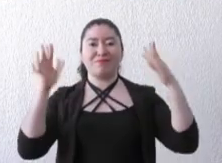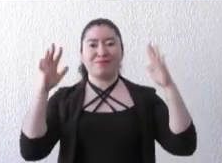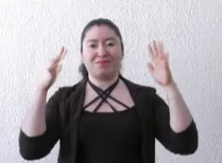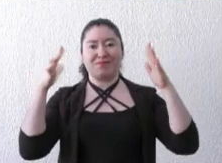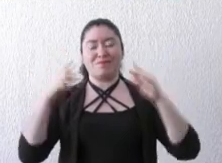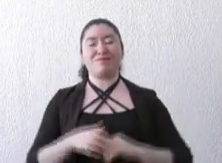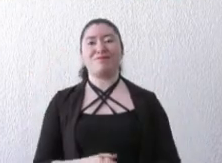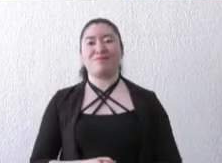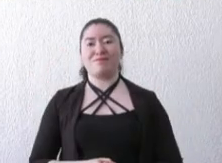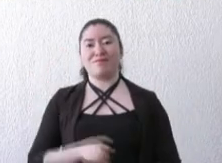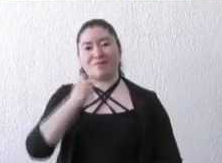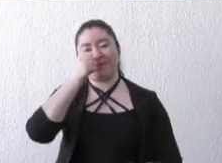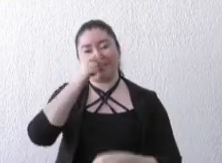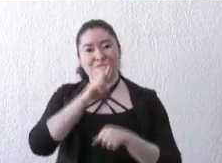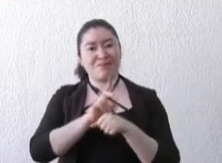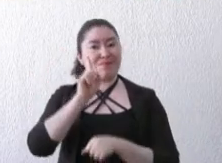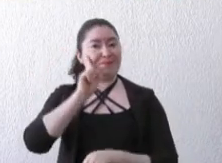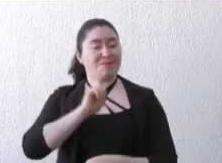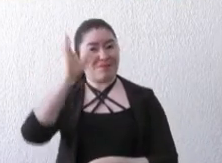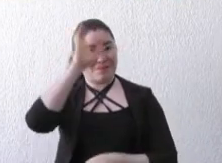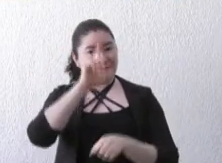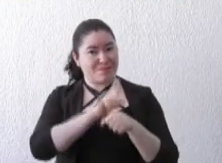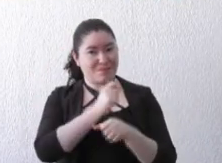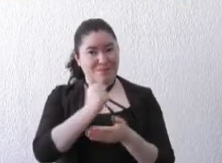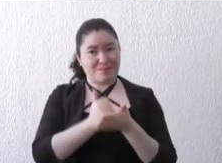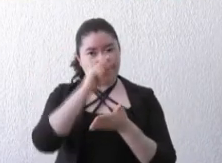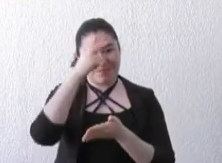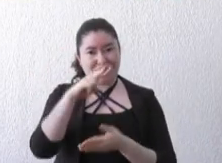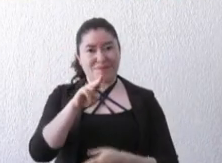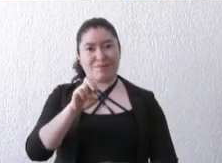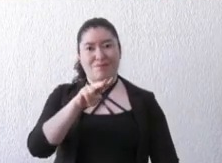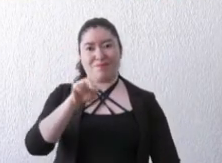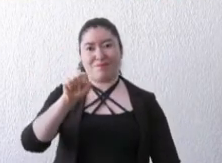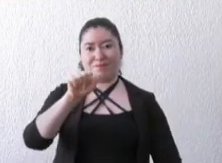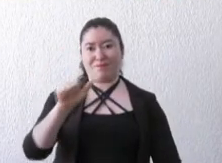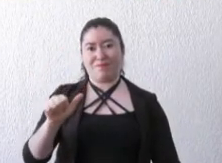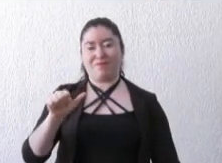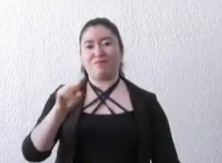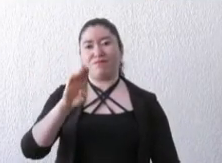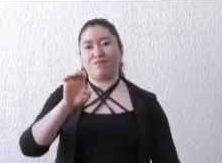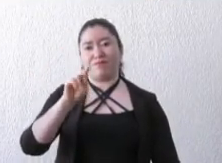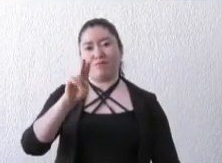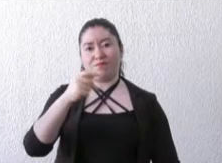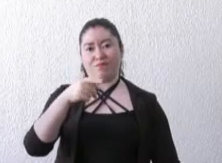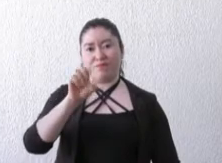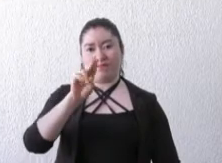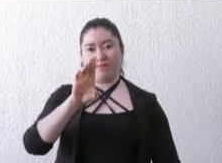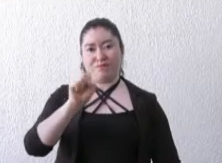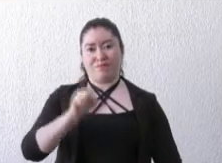La secretaria de Cultura de la Ciudad de México, Vanessa Bohórquez López.